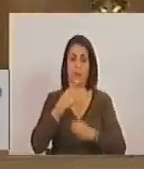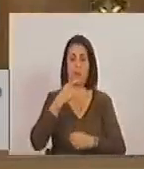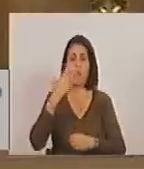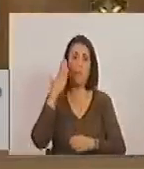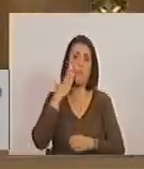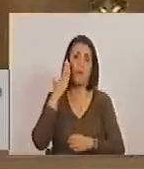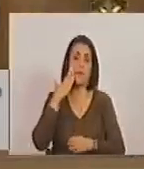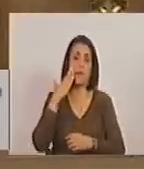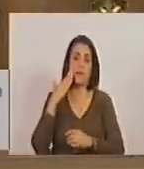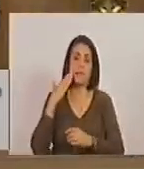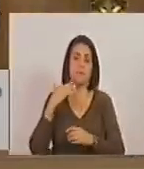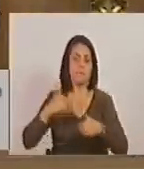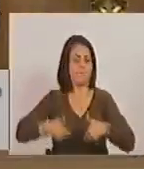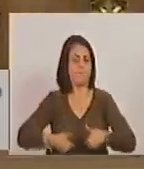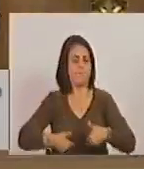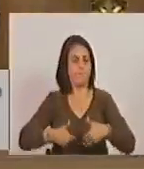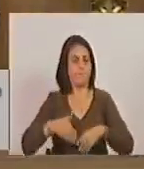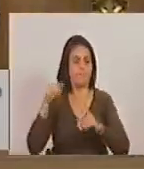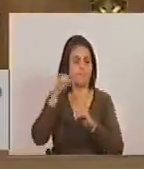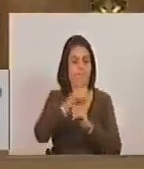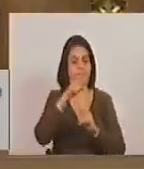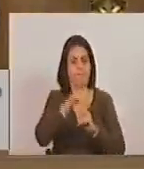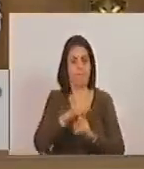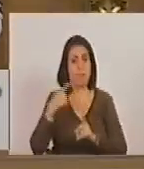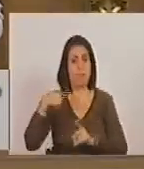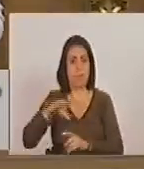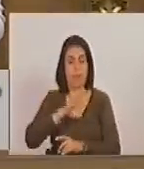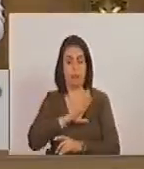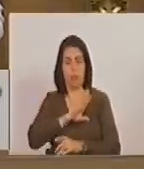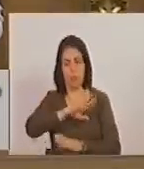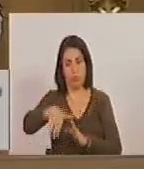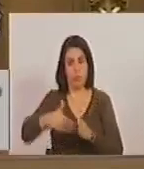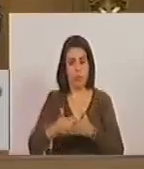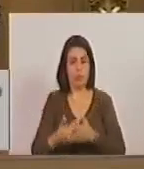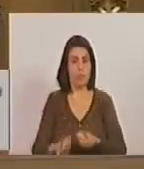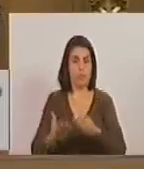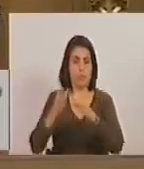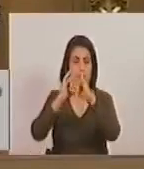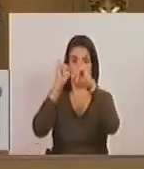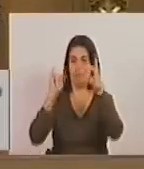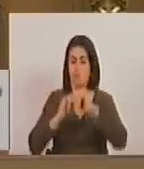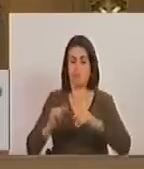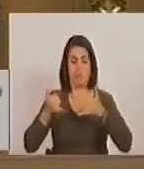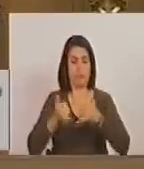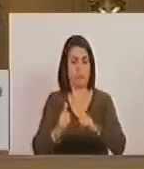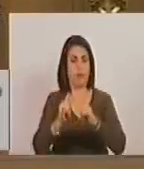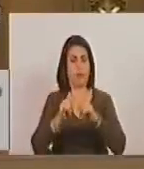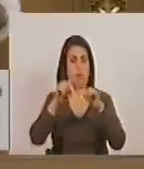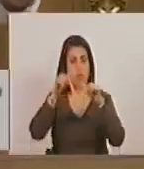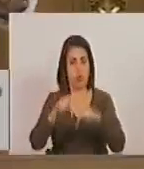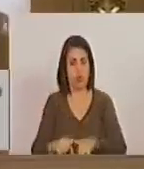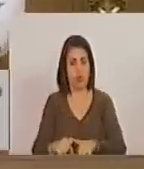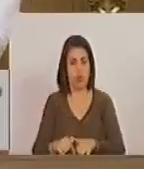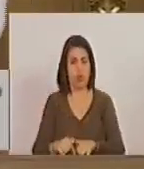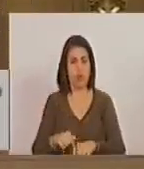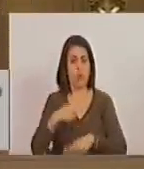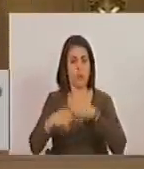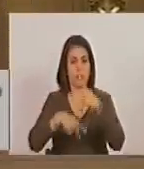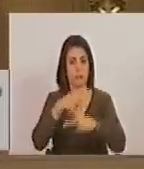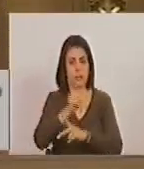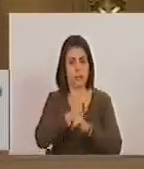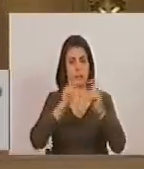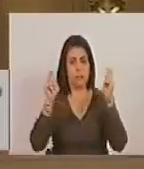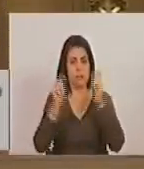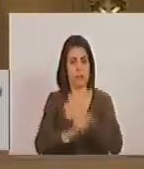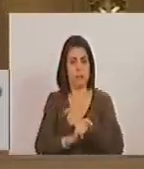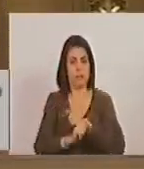madre: lucha para que tenga lo que tenga que tener, lucha para darle la suma felicidad a tus hijos. Hoy, en este proceso de